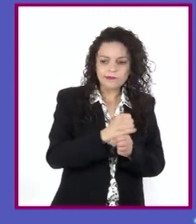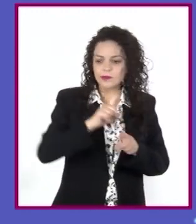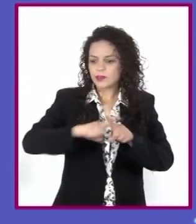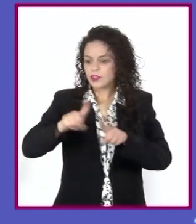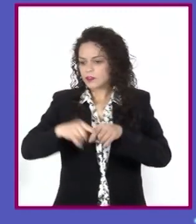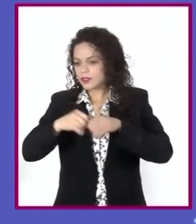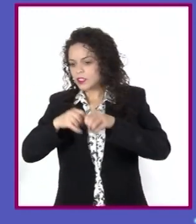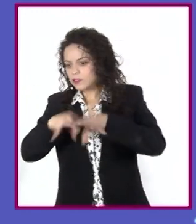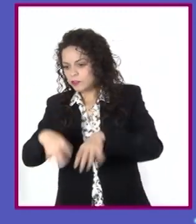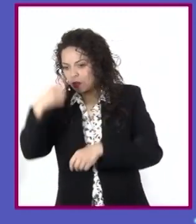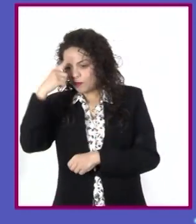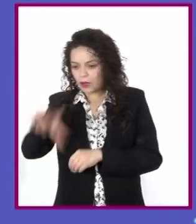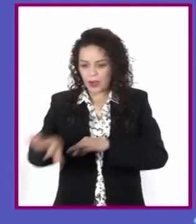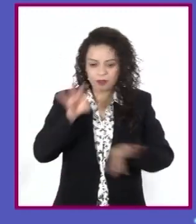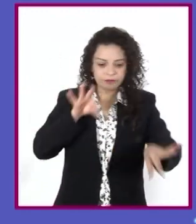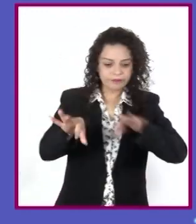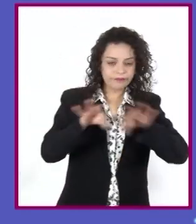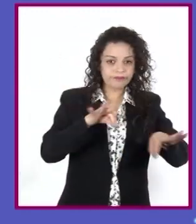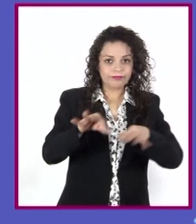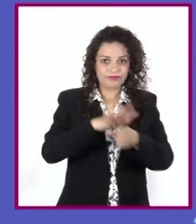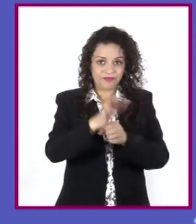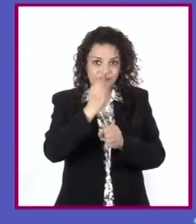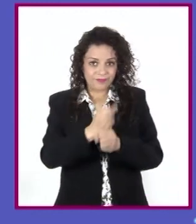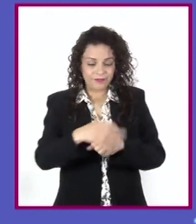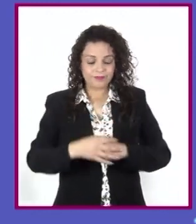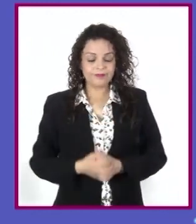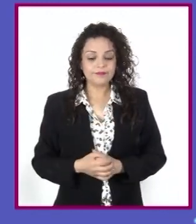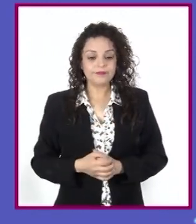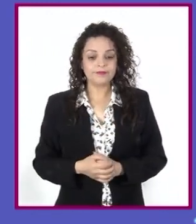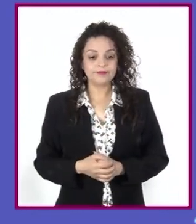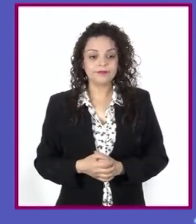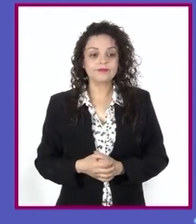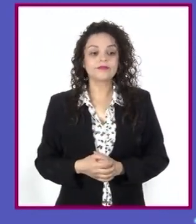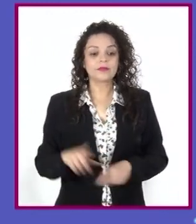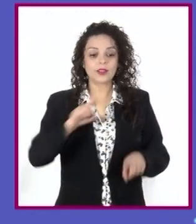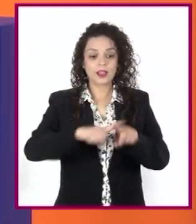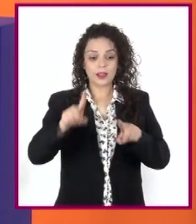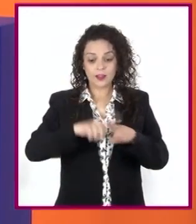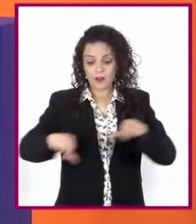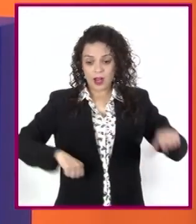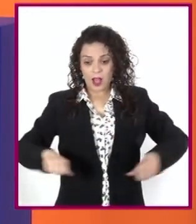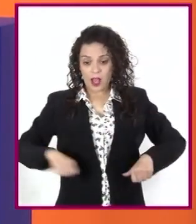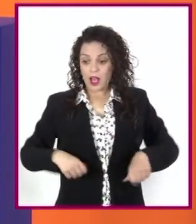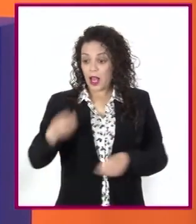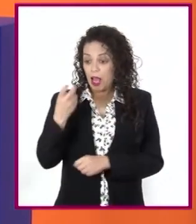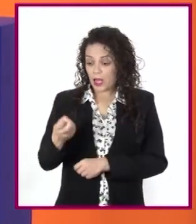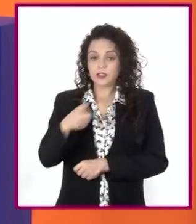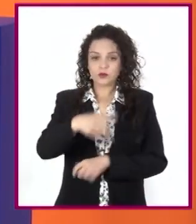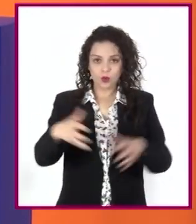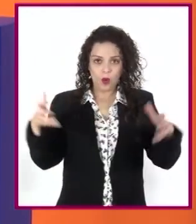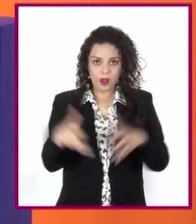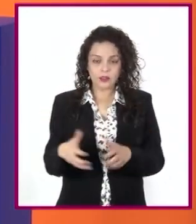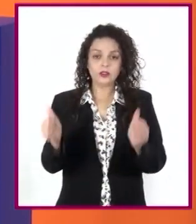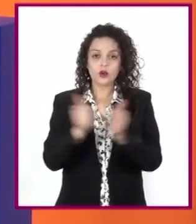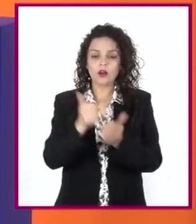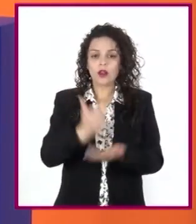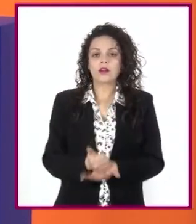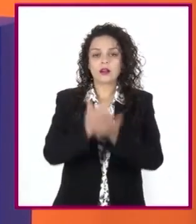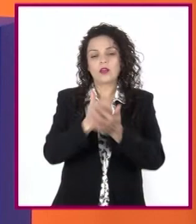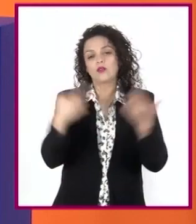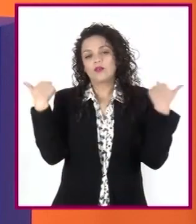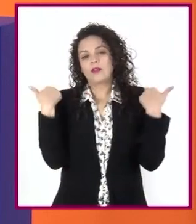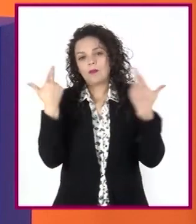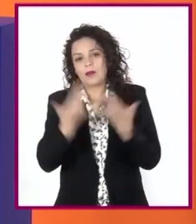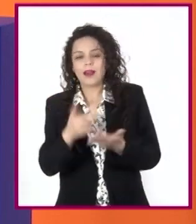fuentes para obtener información. Desarrollen las actividades que ahí se piden con la ayuda y guía de su maestra o